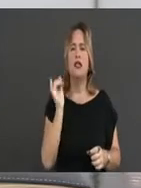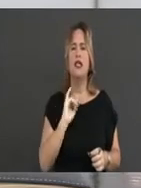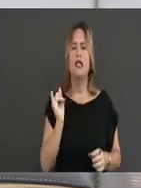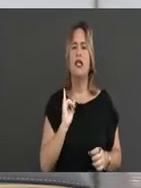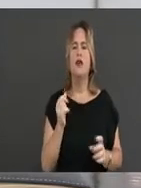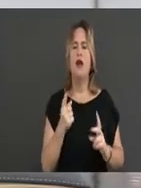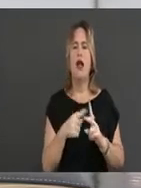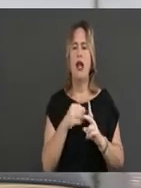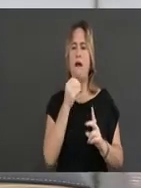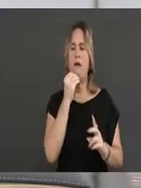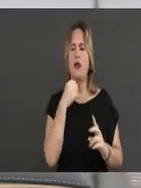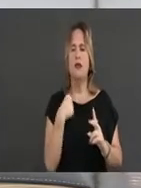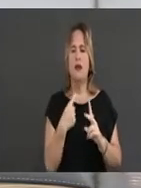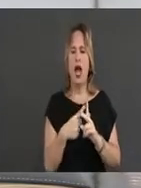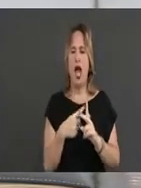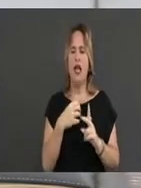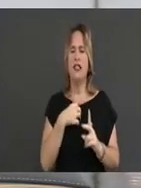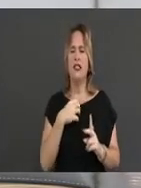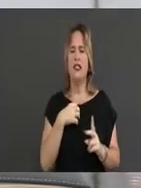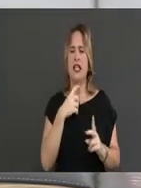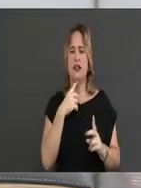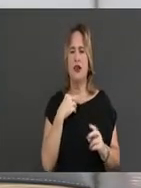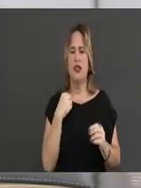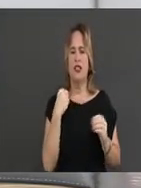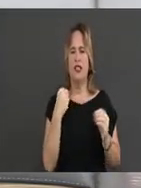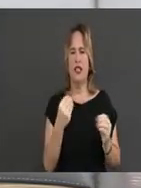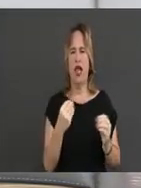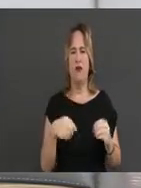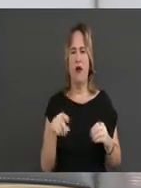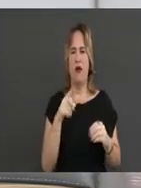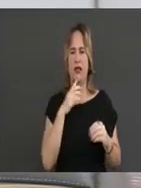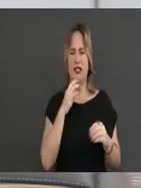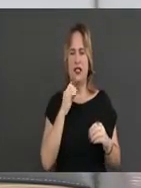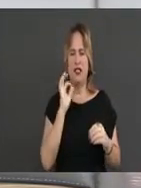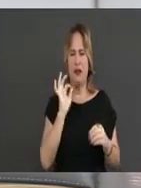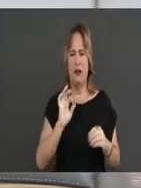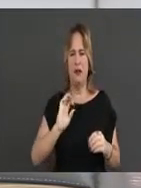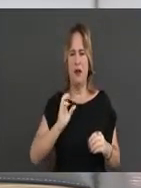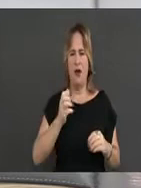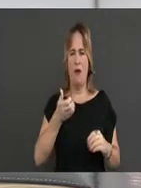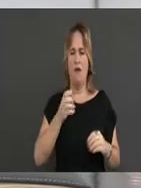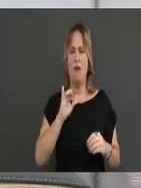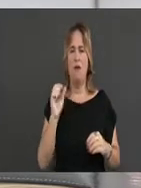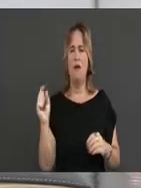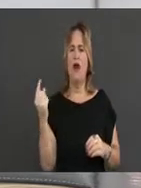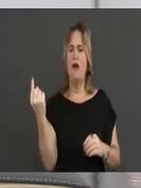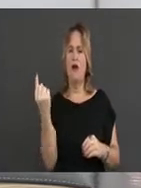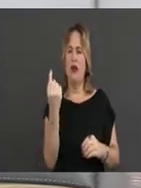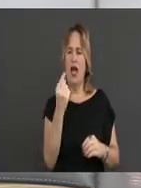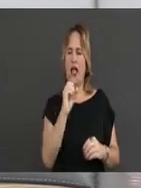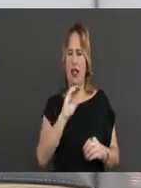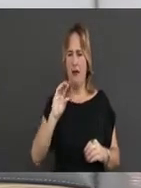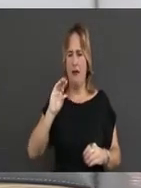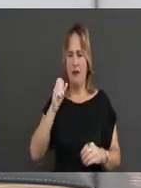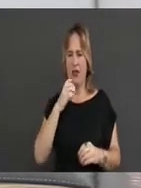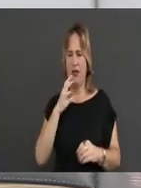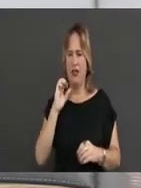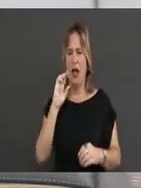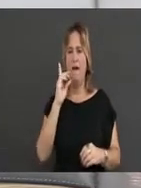es de las posibilidades que tiene y estamos dando en las sucursales de cada uno de nuestros bancos comerciales, dígase